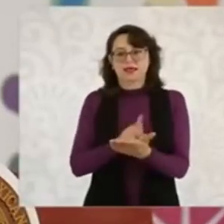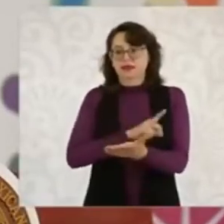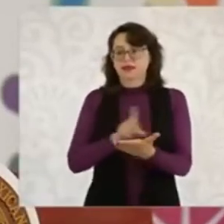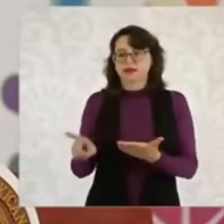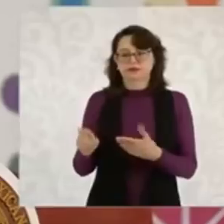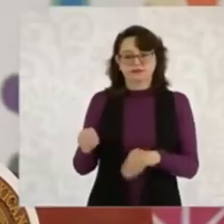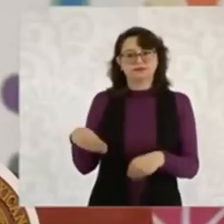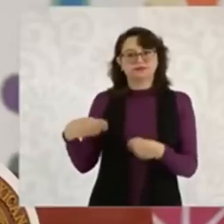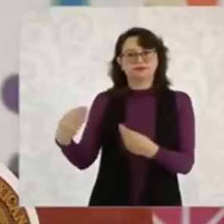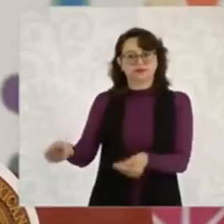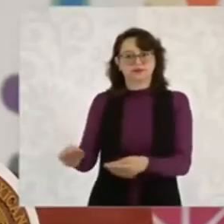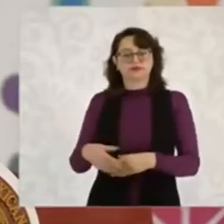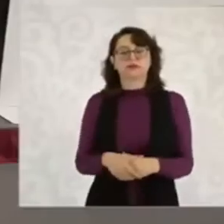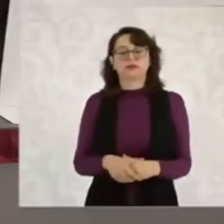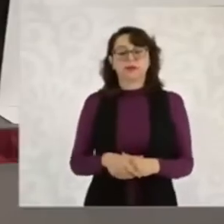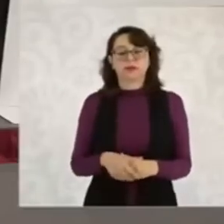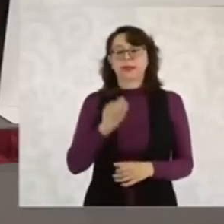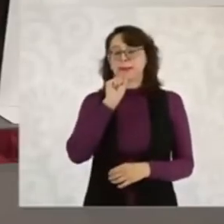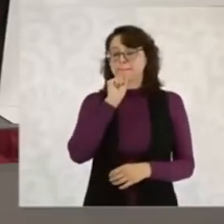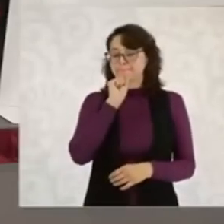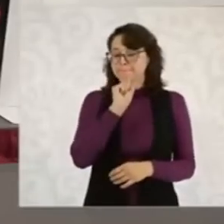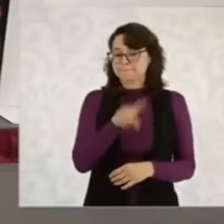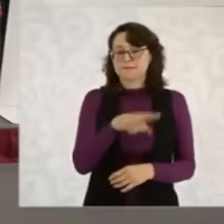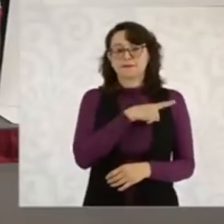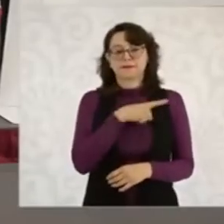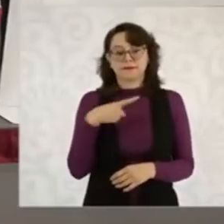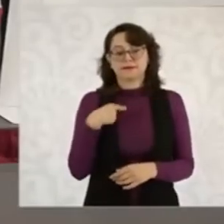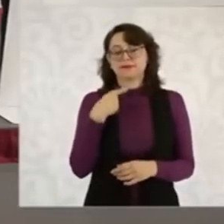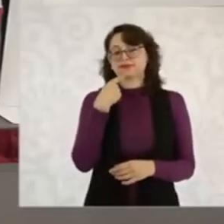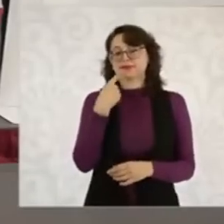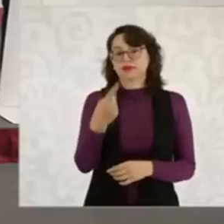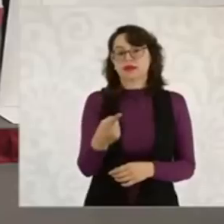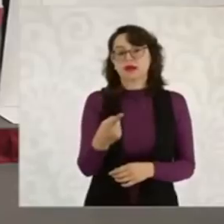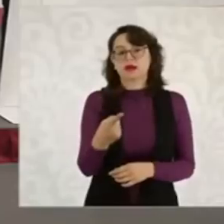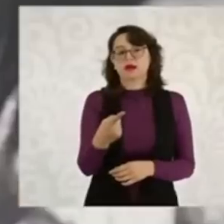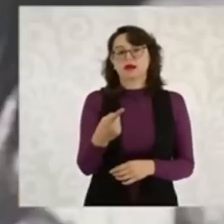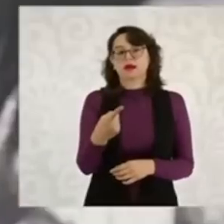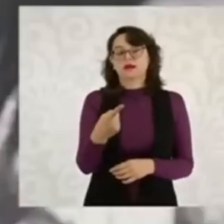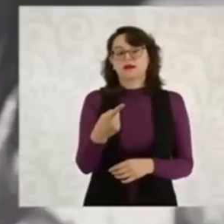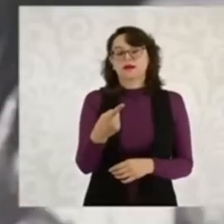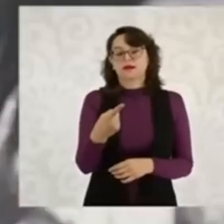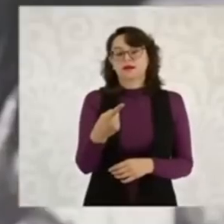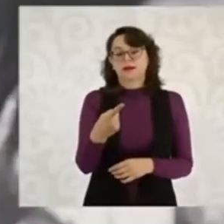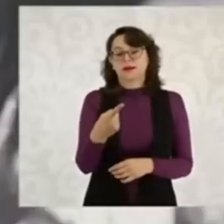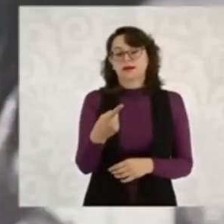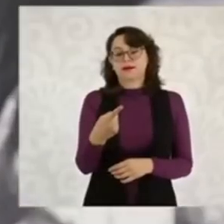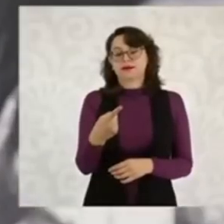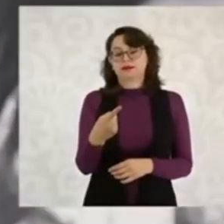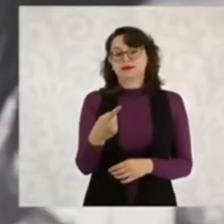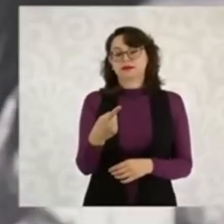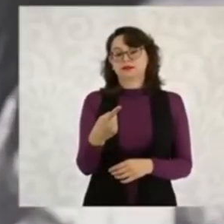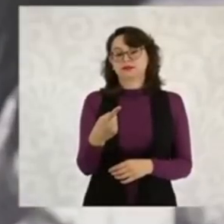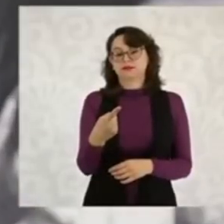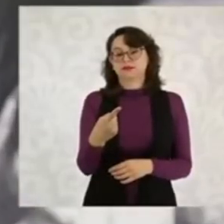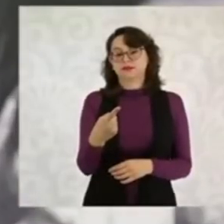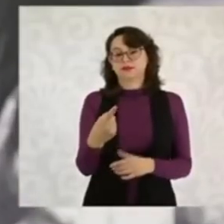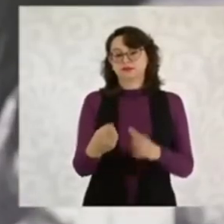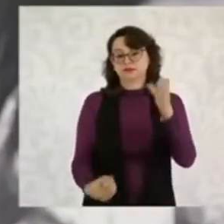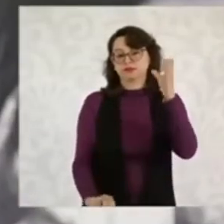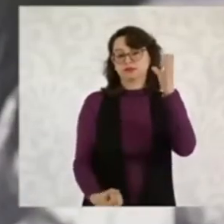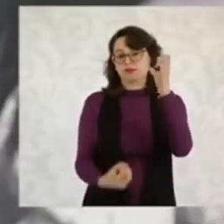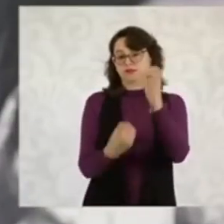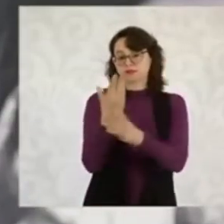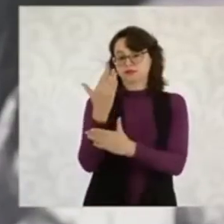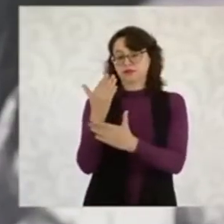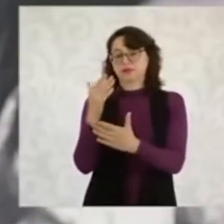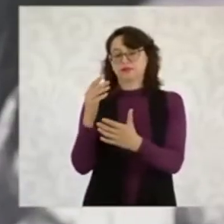que el diseño también de esta nueva legislación permite compatibilizar el nuevo esquema con otros regímenes,